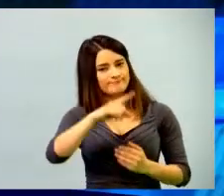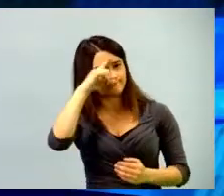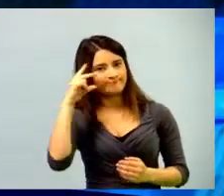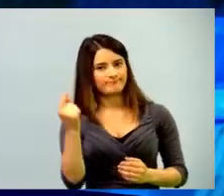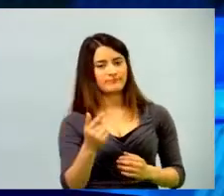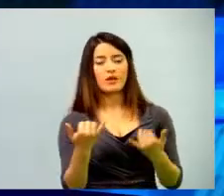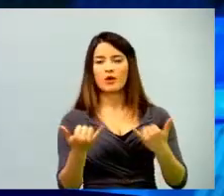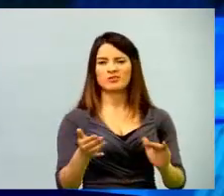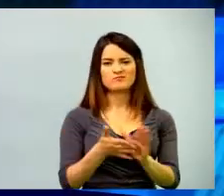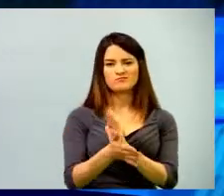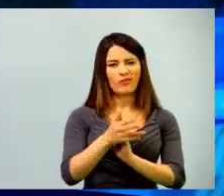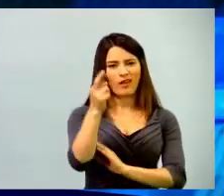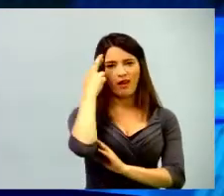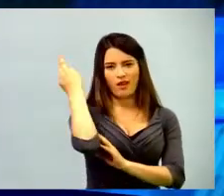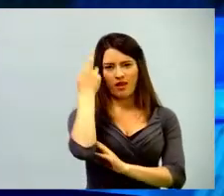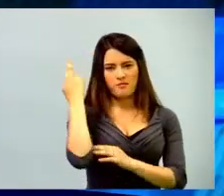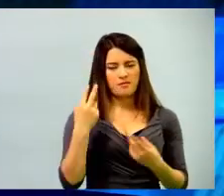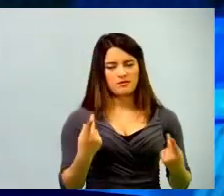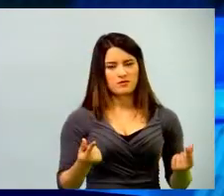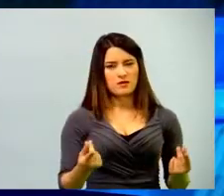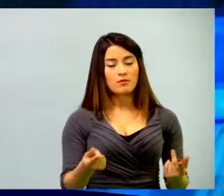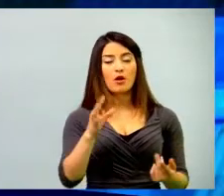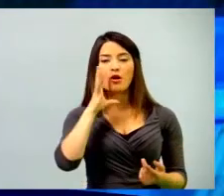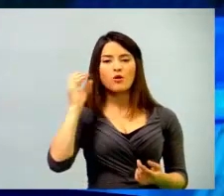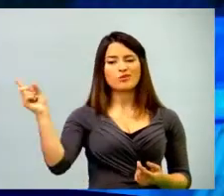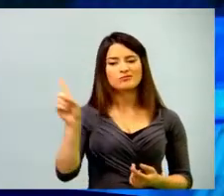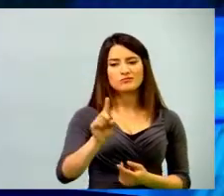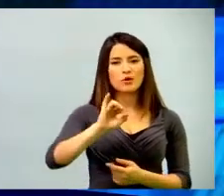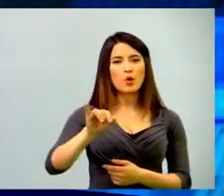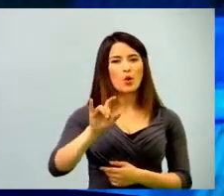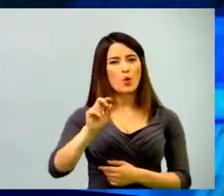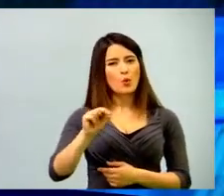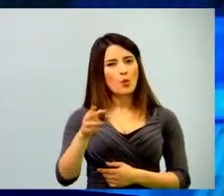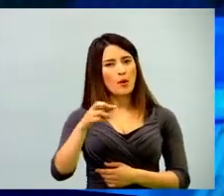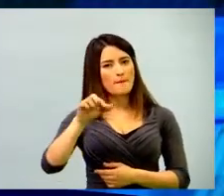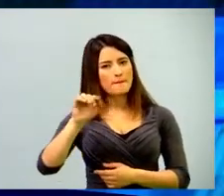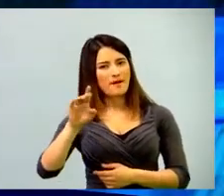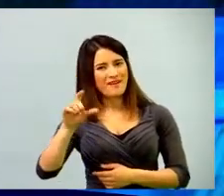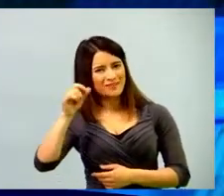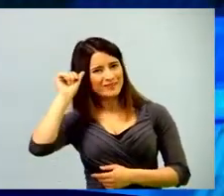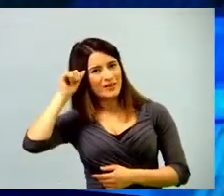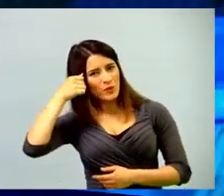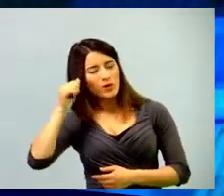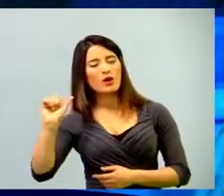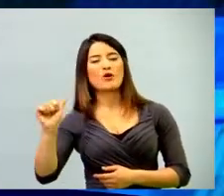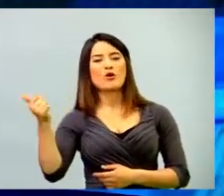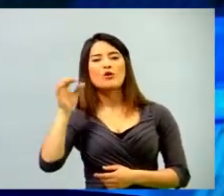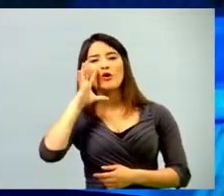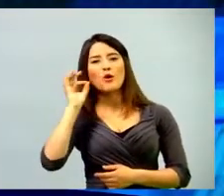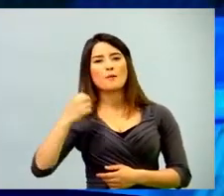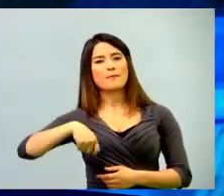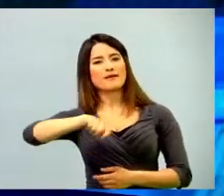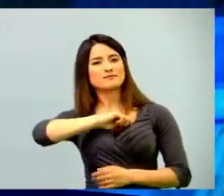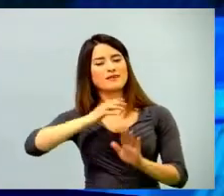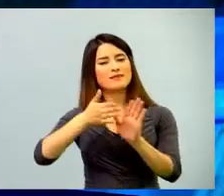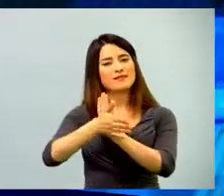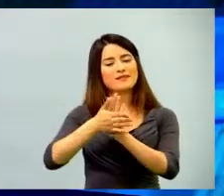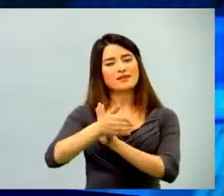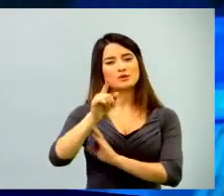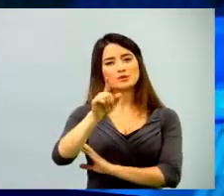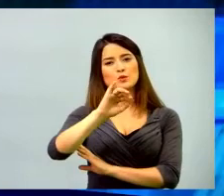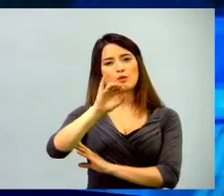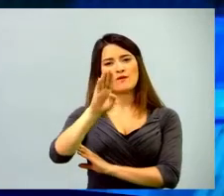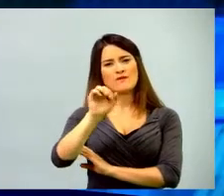hoy. Hoy tuvimos a Juan Pablo Ceballos, tuvimos a Baltasar Mañón desde España, el